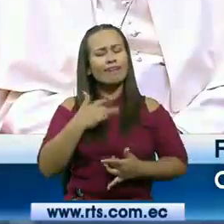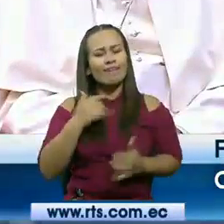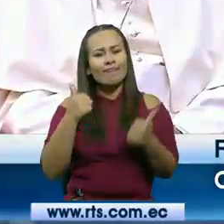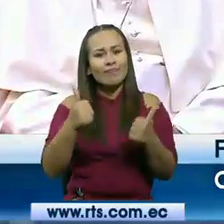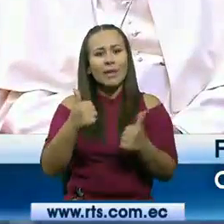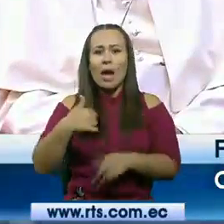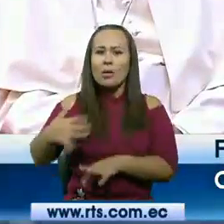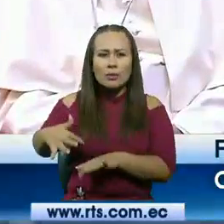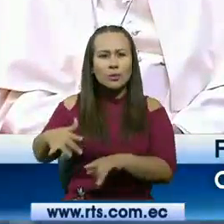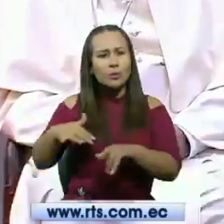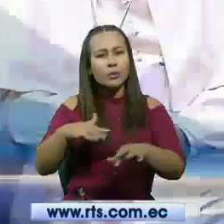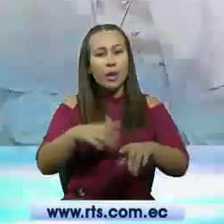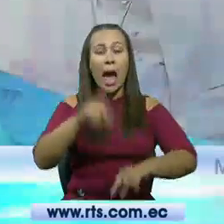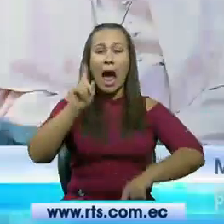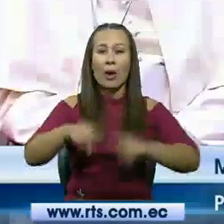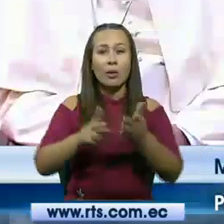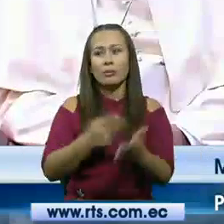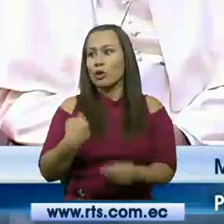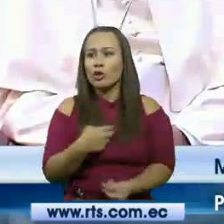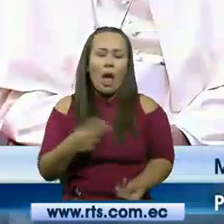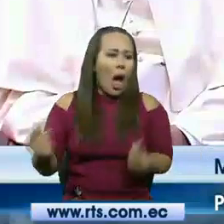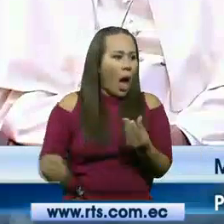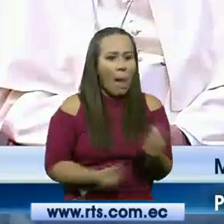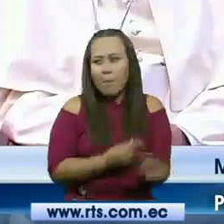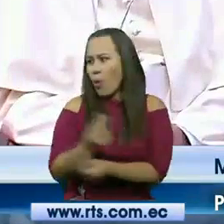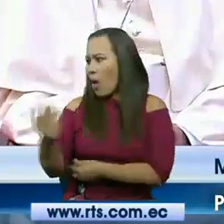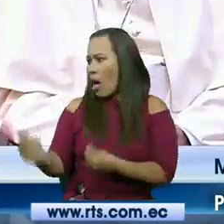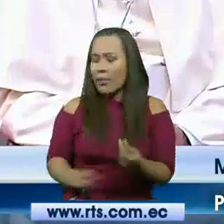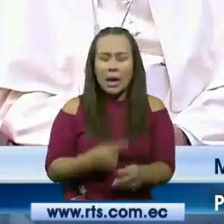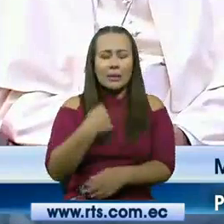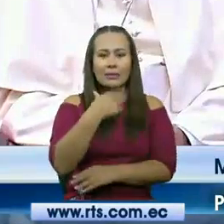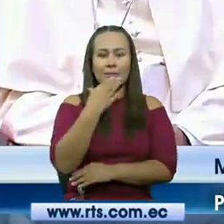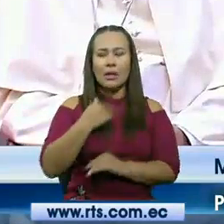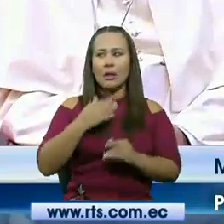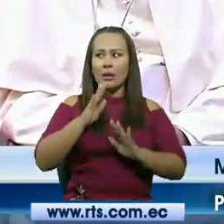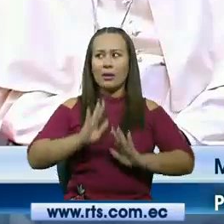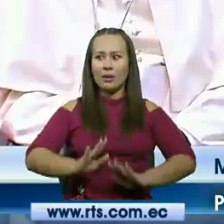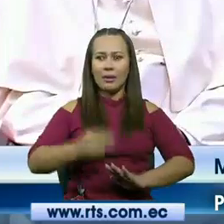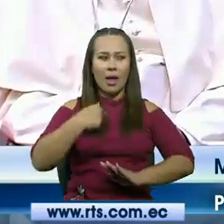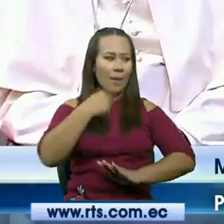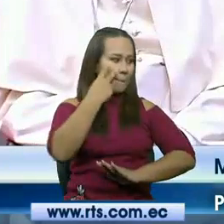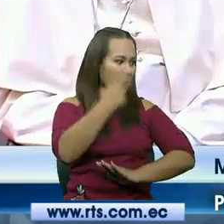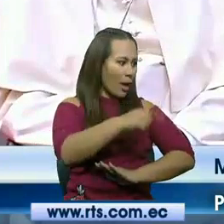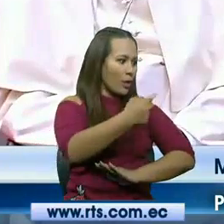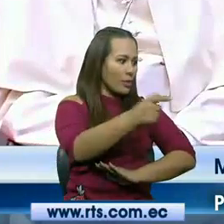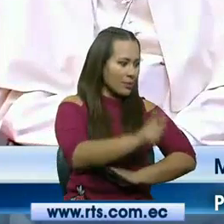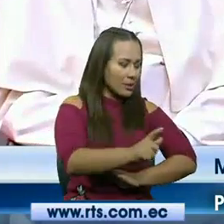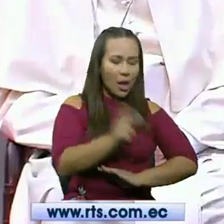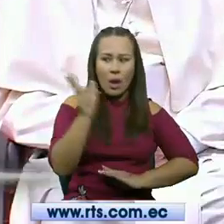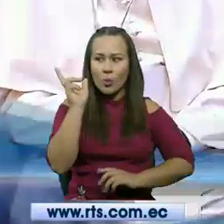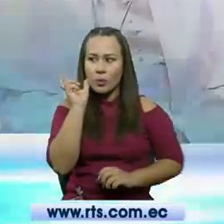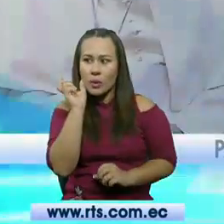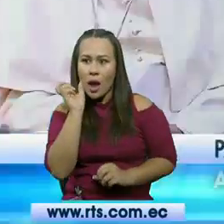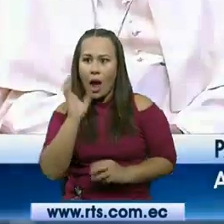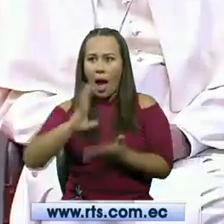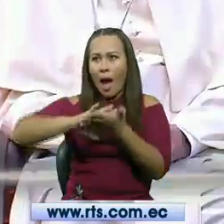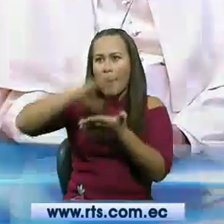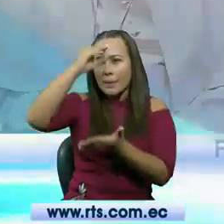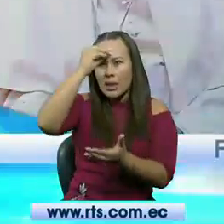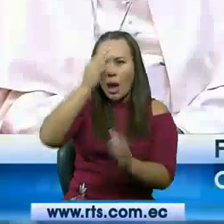nuestra marcha, a veces demasiado acelerada, para mirar al otro, mirar hacia adelante, escuchar,